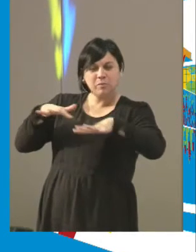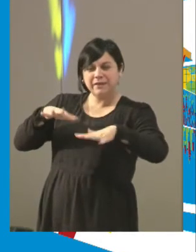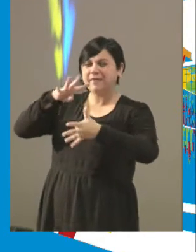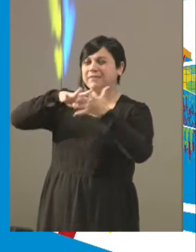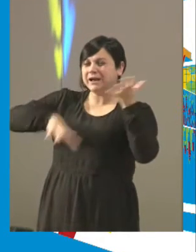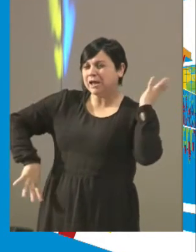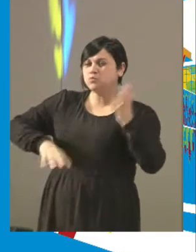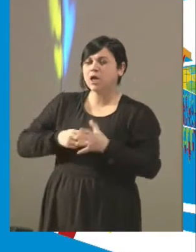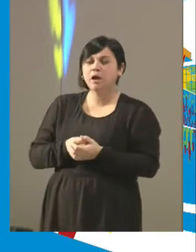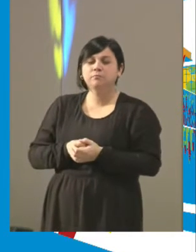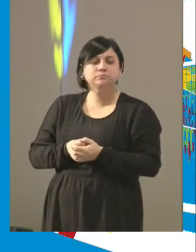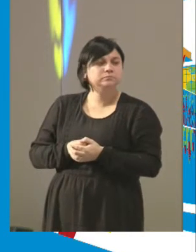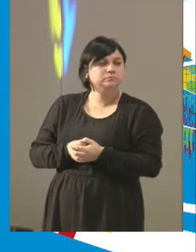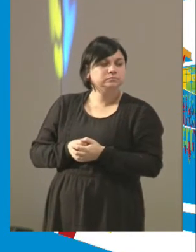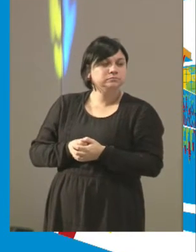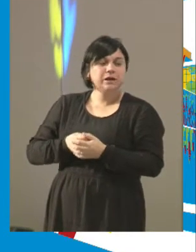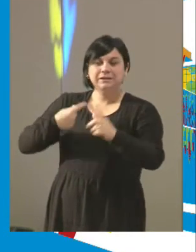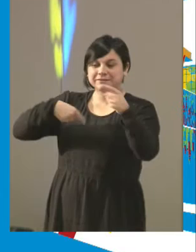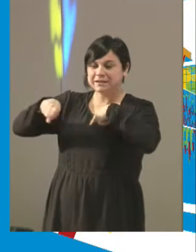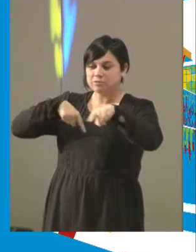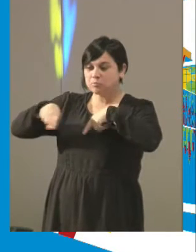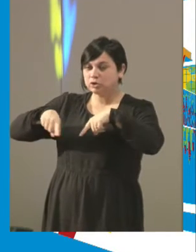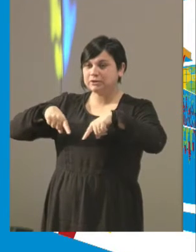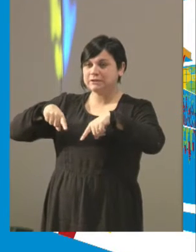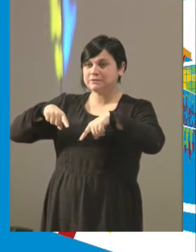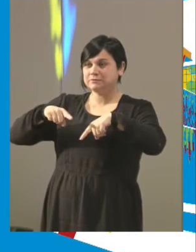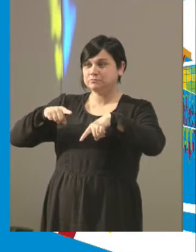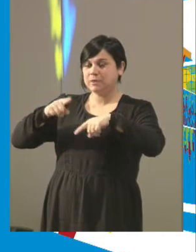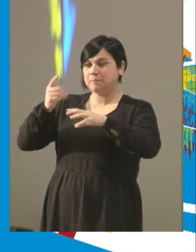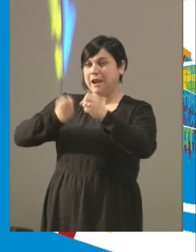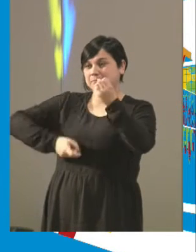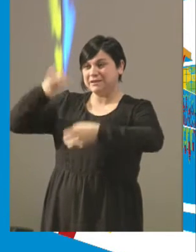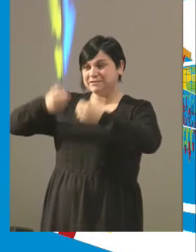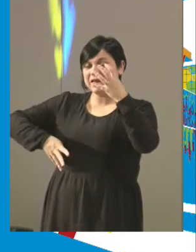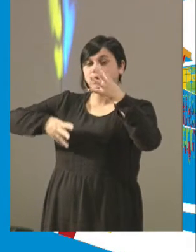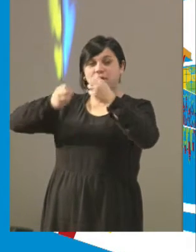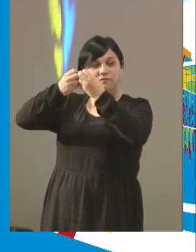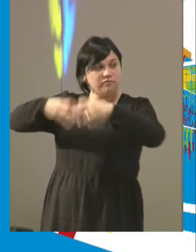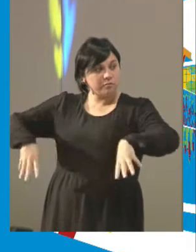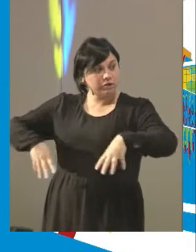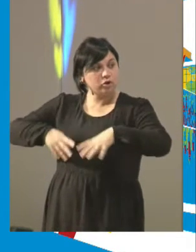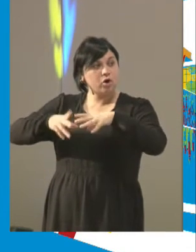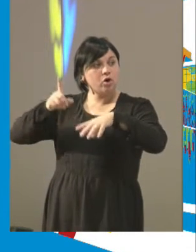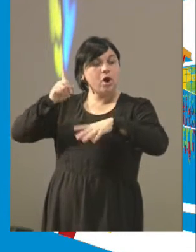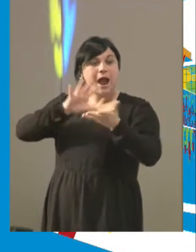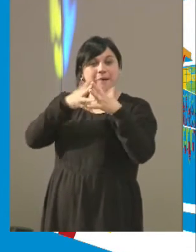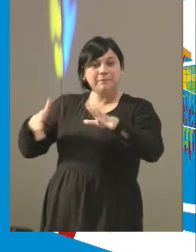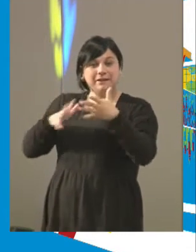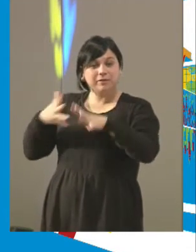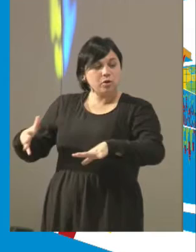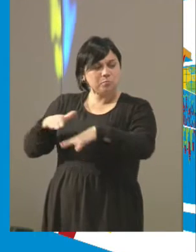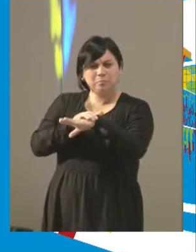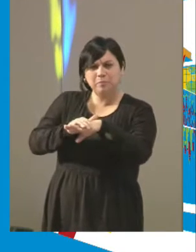Cataluña, el barómetro de transporte de mercancías de España para el Ministerio de Fomento o el estudio de aplicación de combustibles